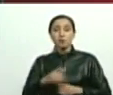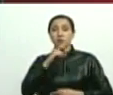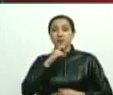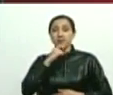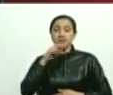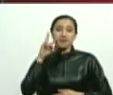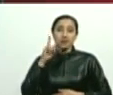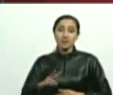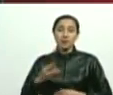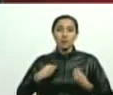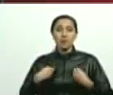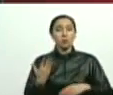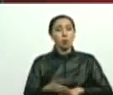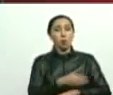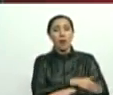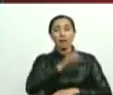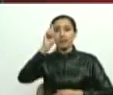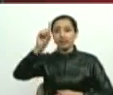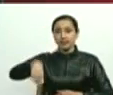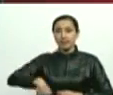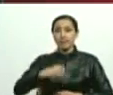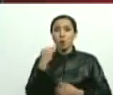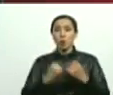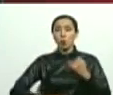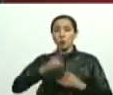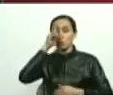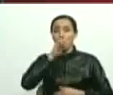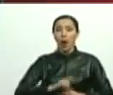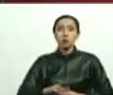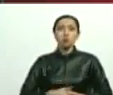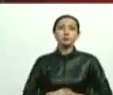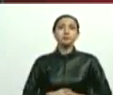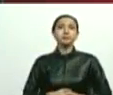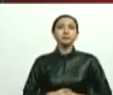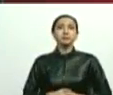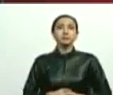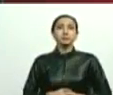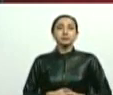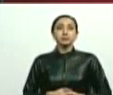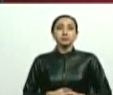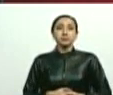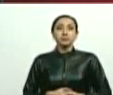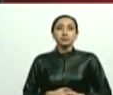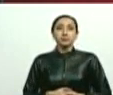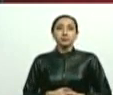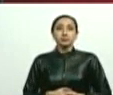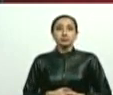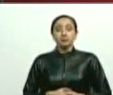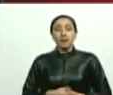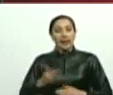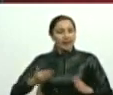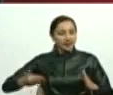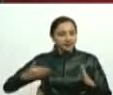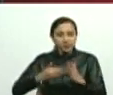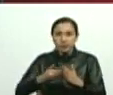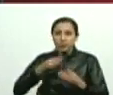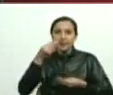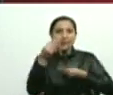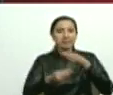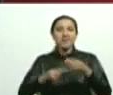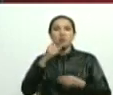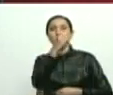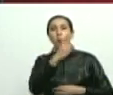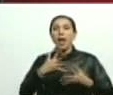hemos vivido en los últimos años. La arremetida más feroz que el